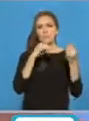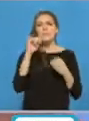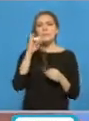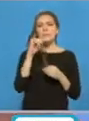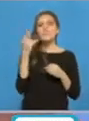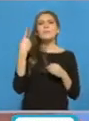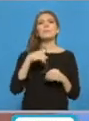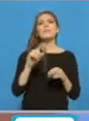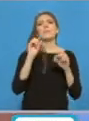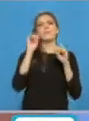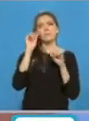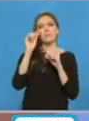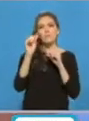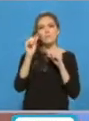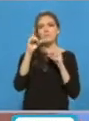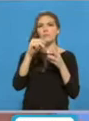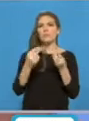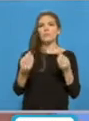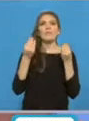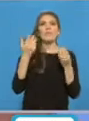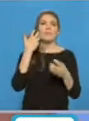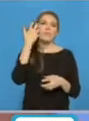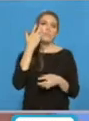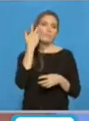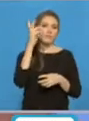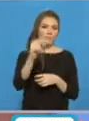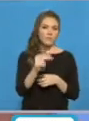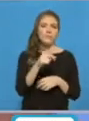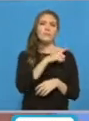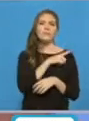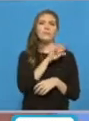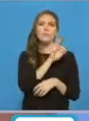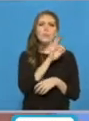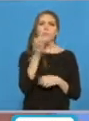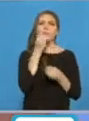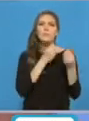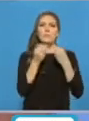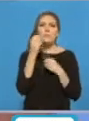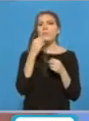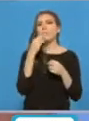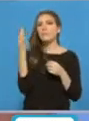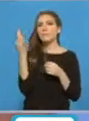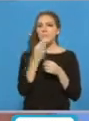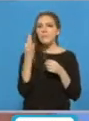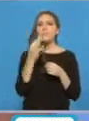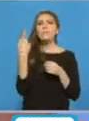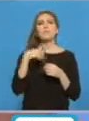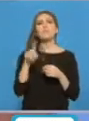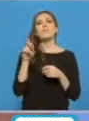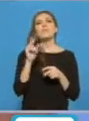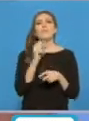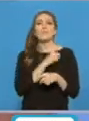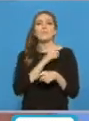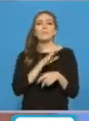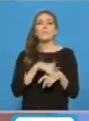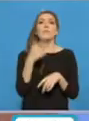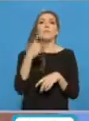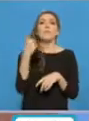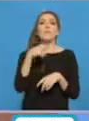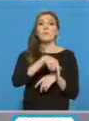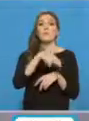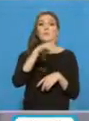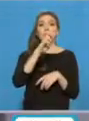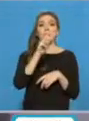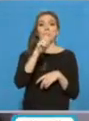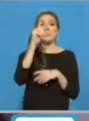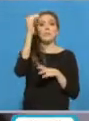consumir alimentos nutritivos, ricos, saludables, pero con moderación. Tampoco porque es de nopal me voy a comer 6 de nopal en una